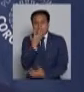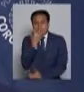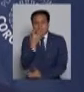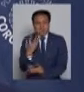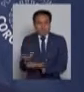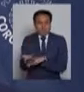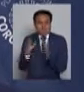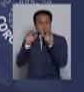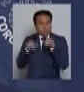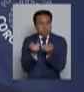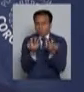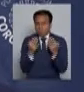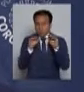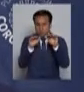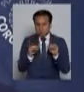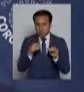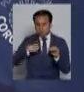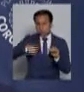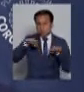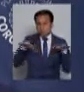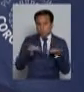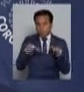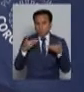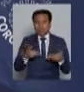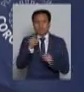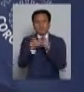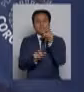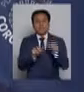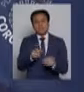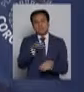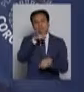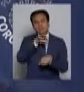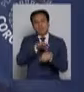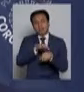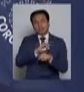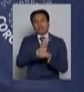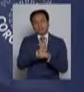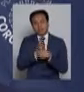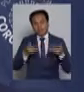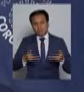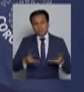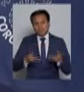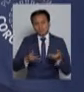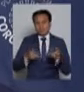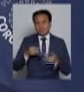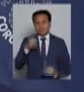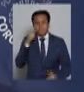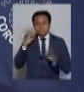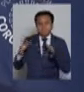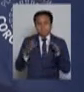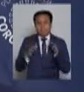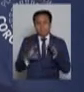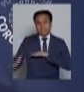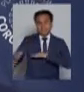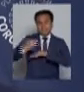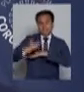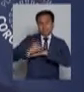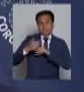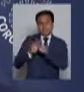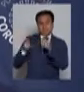prácticamente el mismo número que estamos ocupando hoy día en pacientes infectados por coronavirus. Anticipamos que la demanda por este